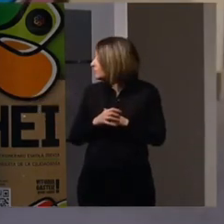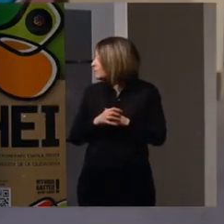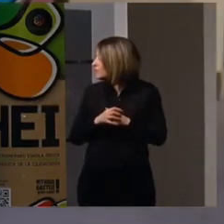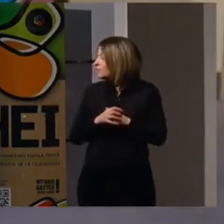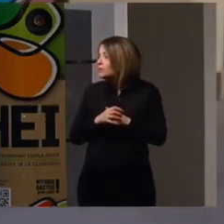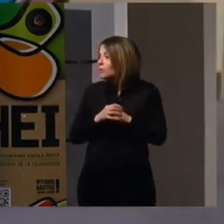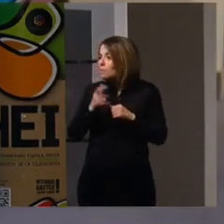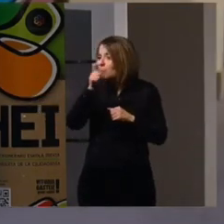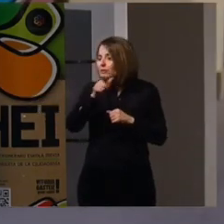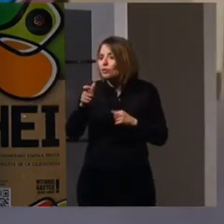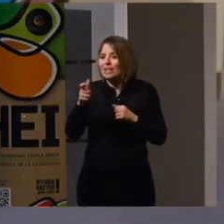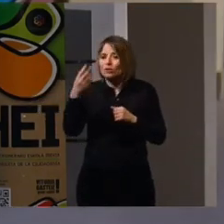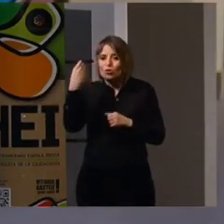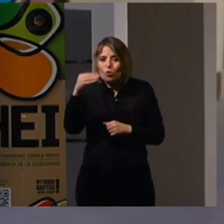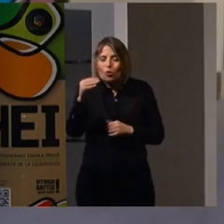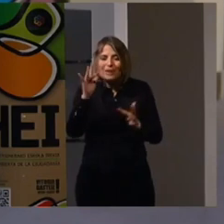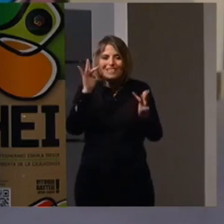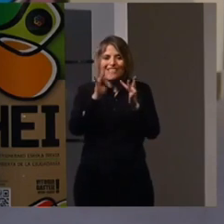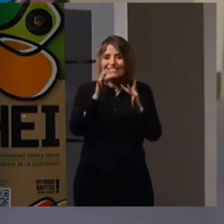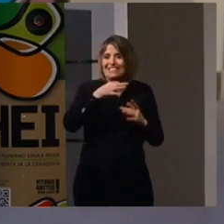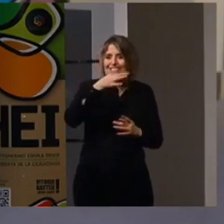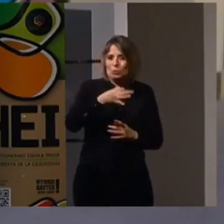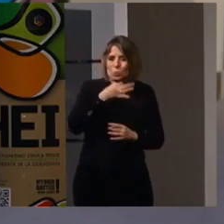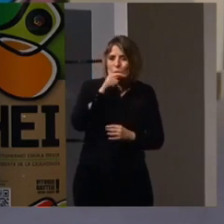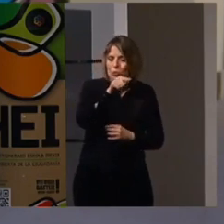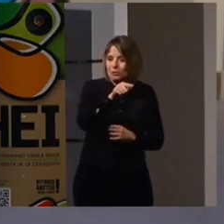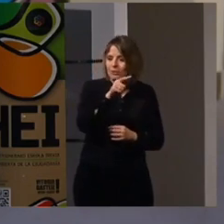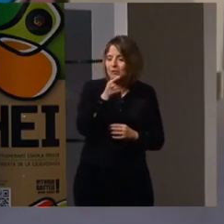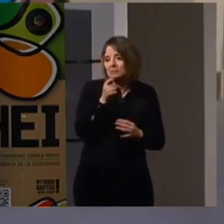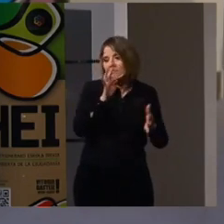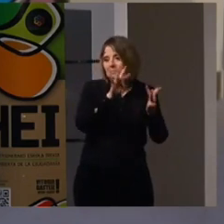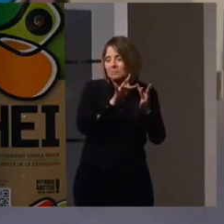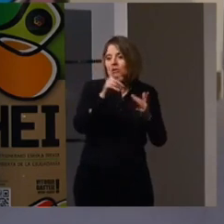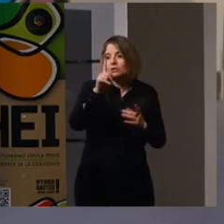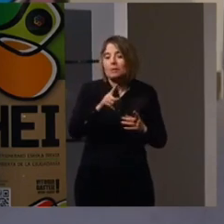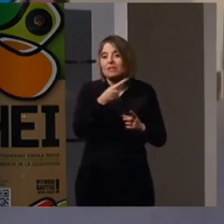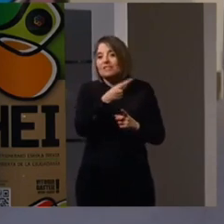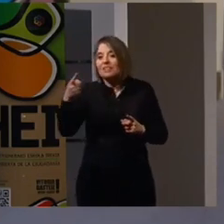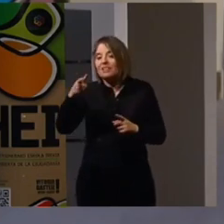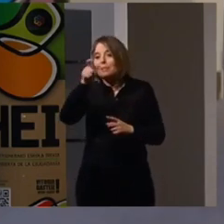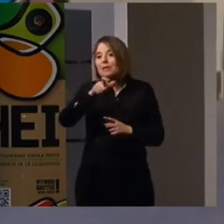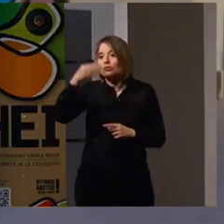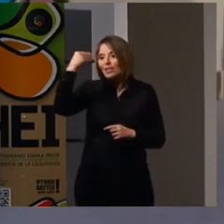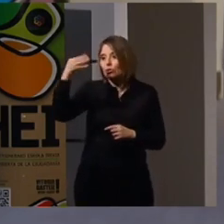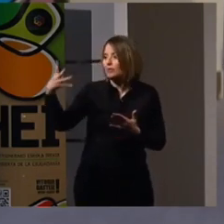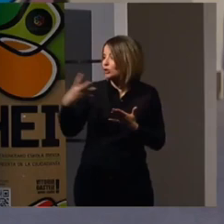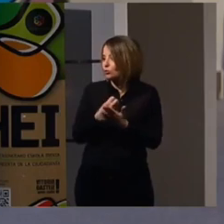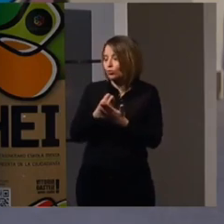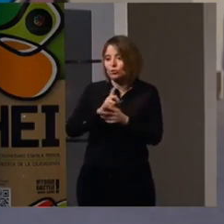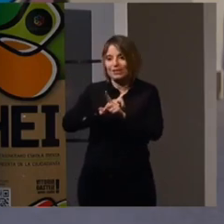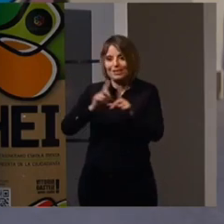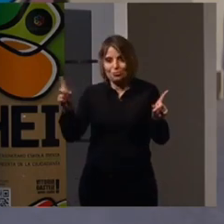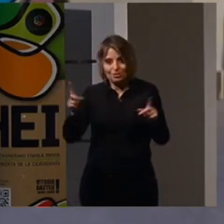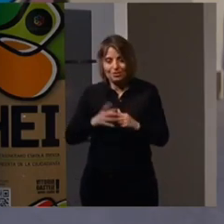hay muchos chicos jóvenes que conectan muchísimo con este discurso, pero también es verdad que hay un relato un poco alarmista de que son todos los chicos jóvenes, y tampoco es